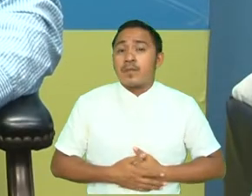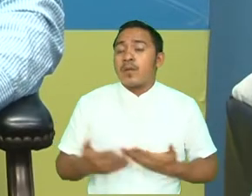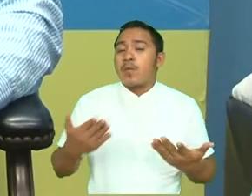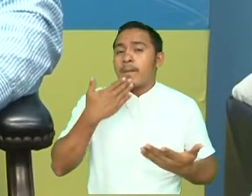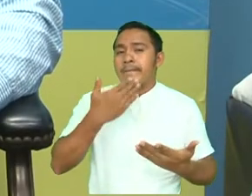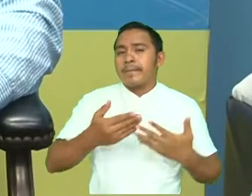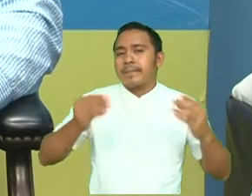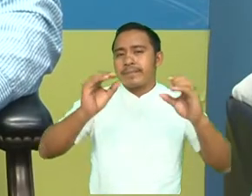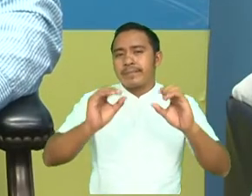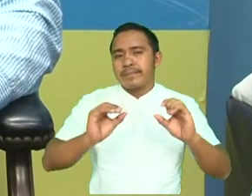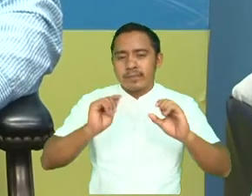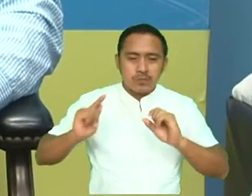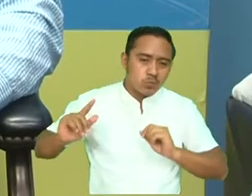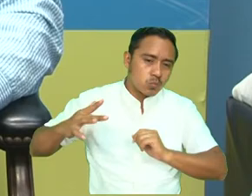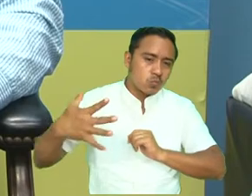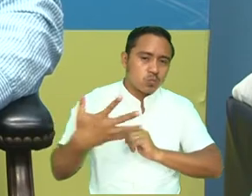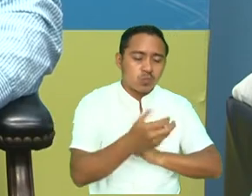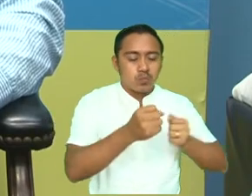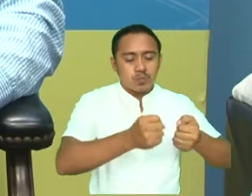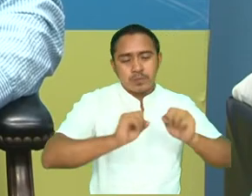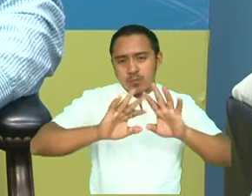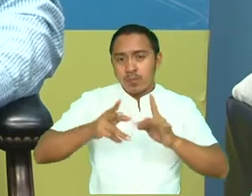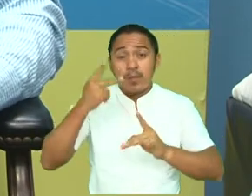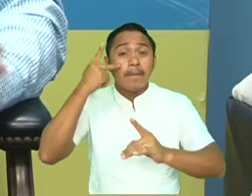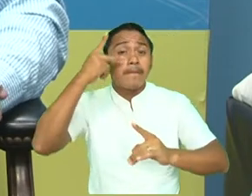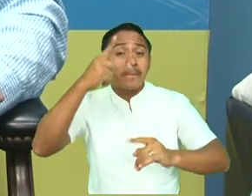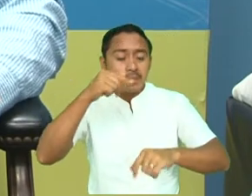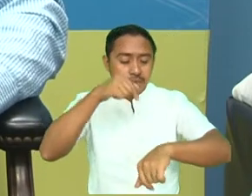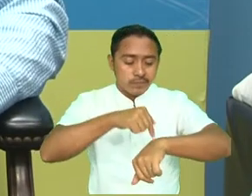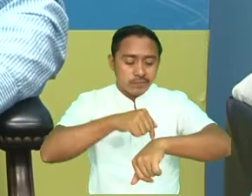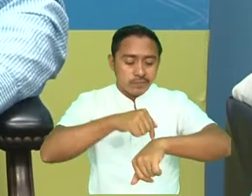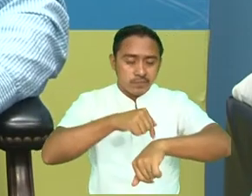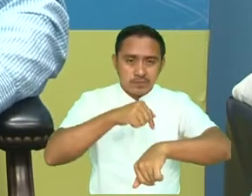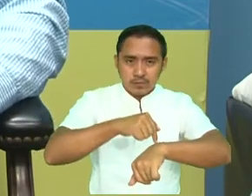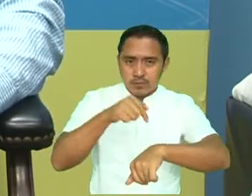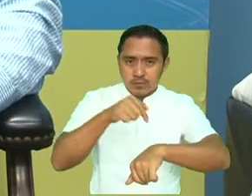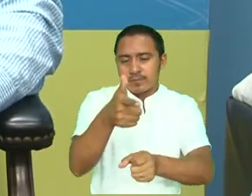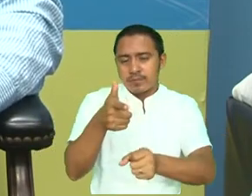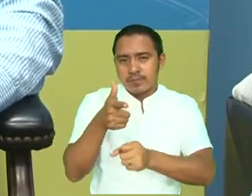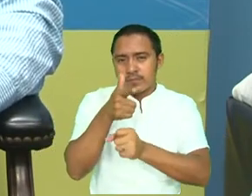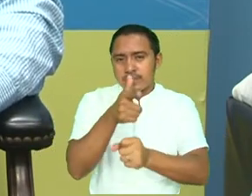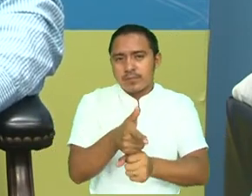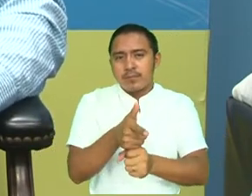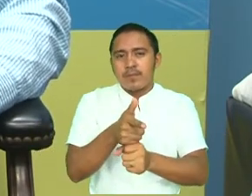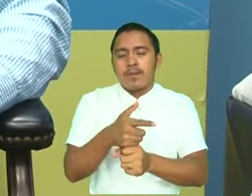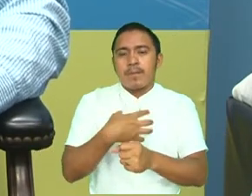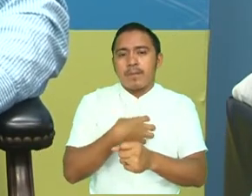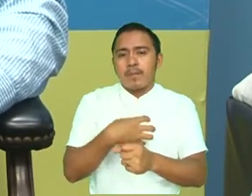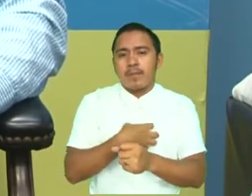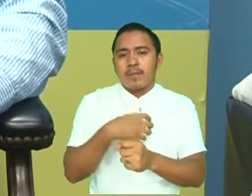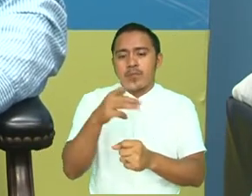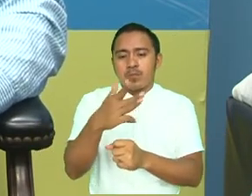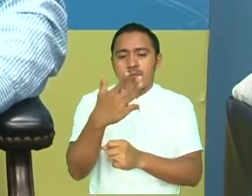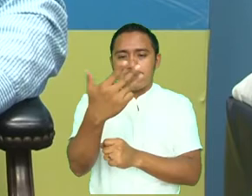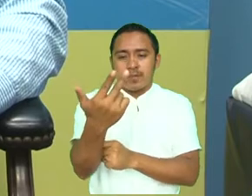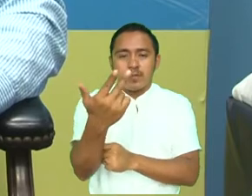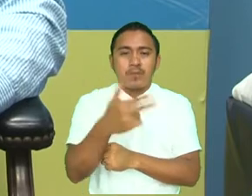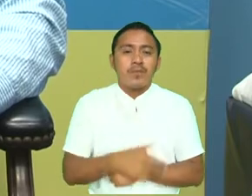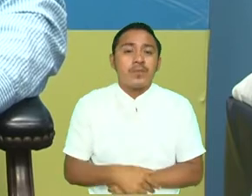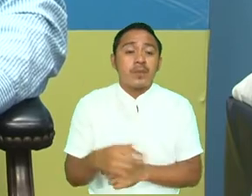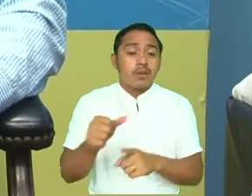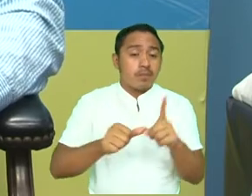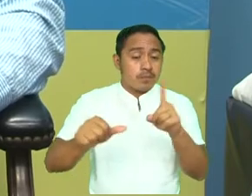Una excelente tarde tengan todos y todas, amigos y amigas que nos sintonizan a esta hora a través de la señal del canal 98, el